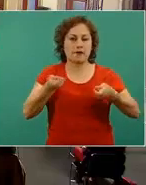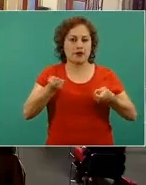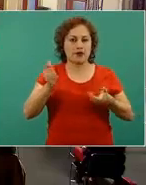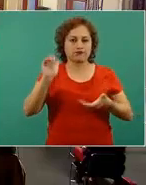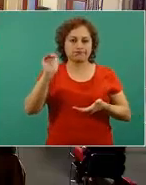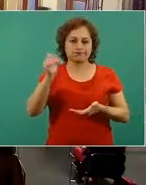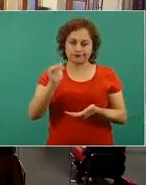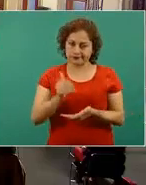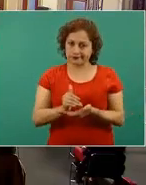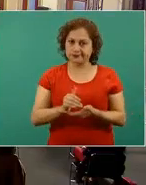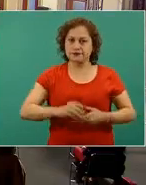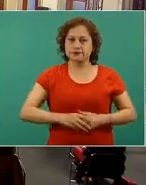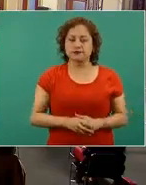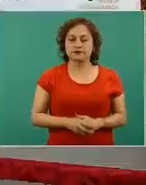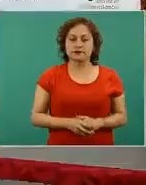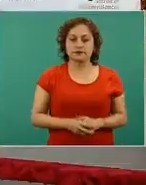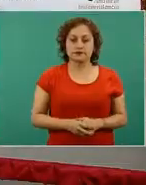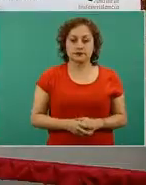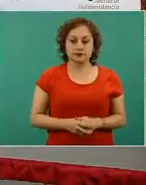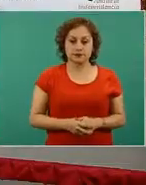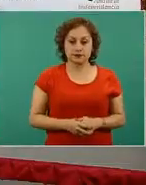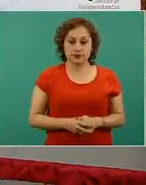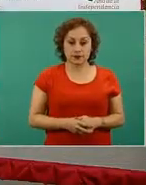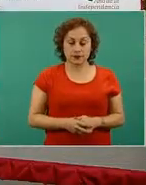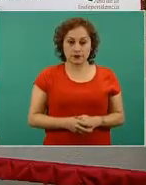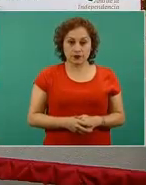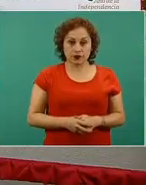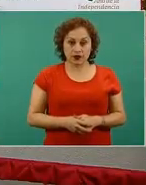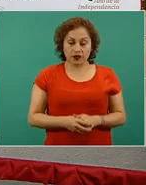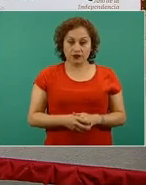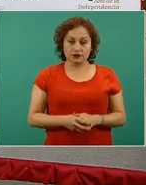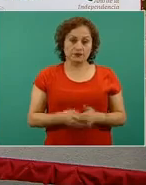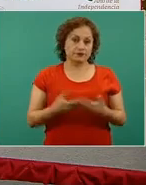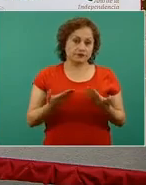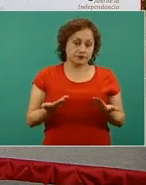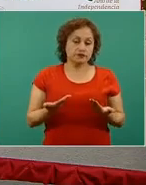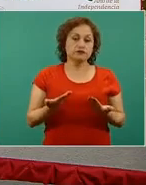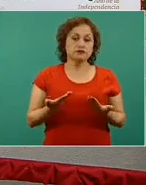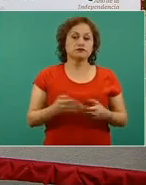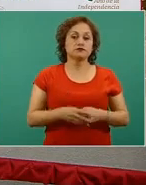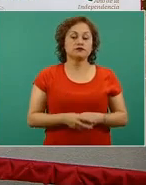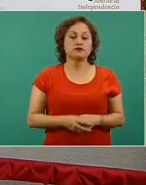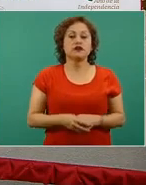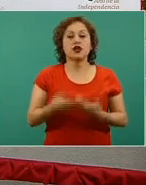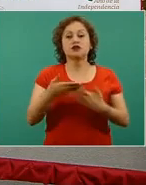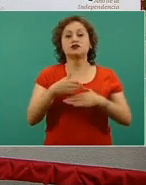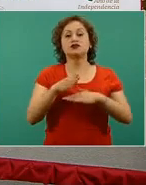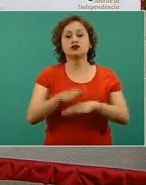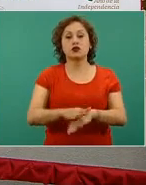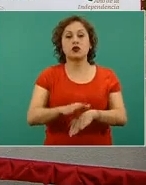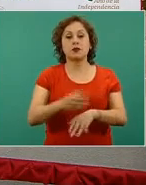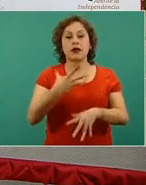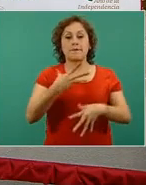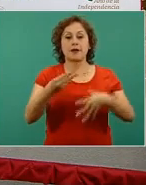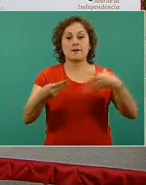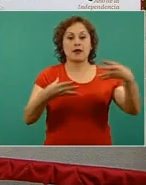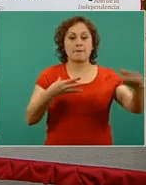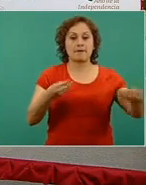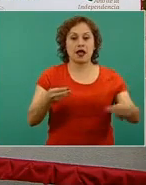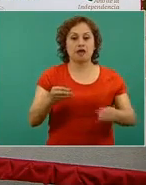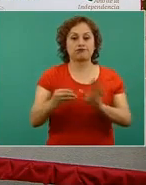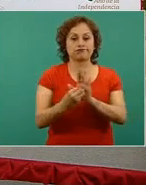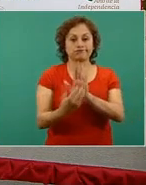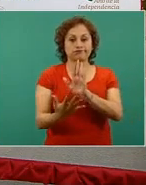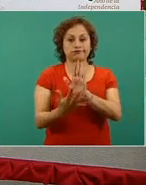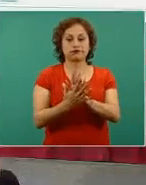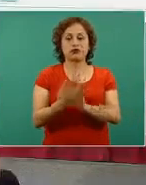realizando estas medidas. De la epidemia, ¿no? En este momento están representados el 2% de los casos